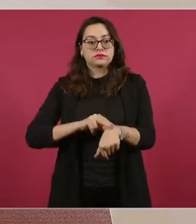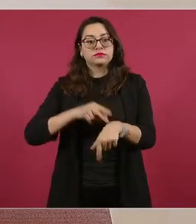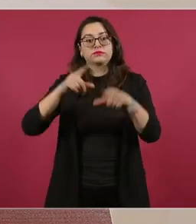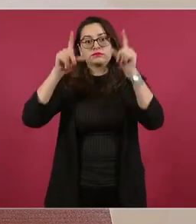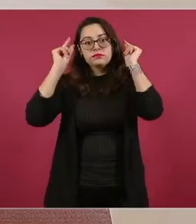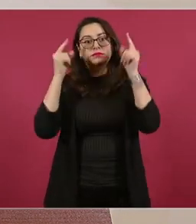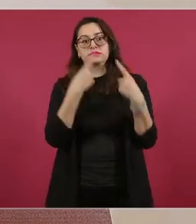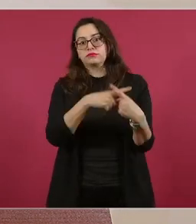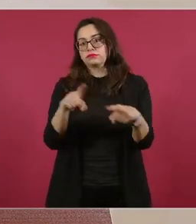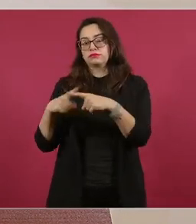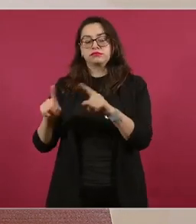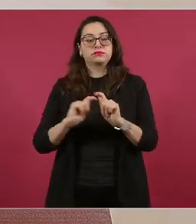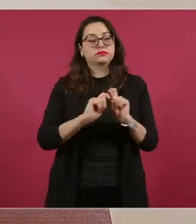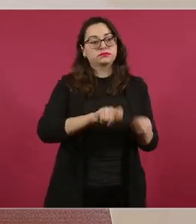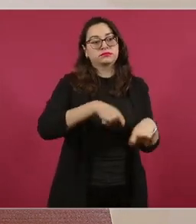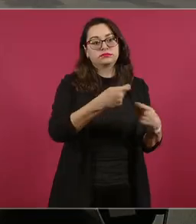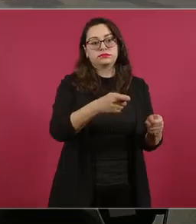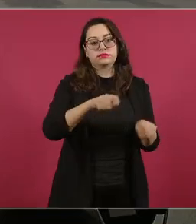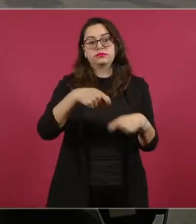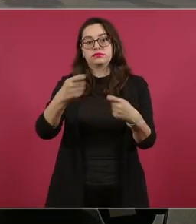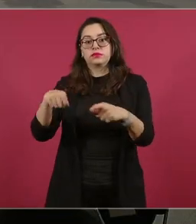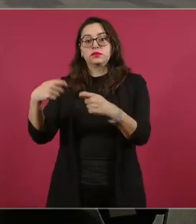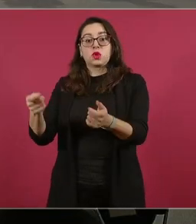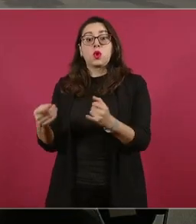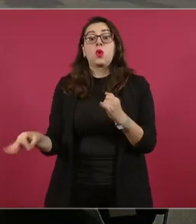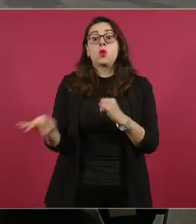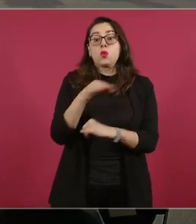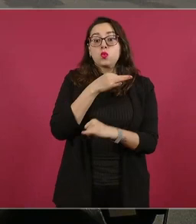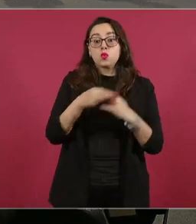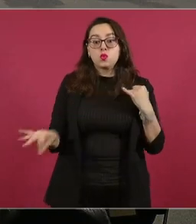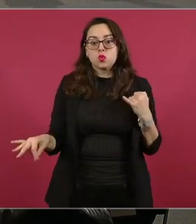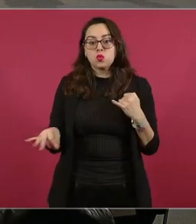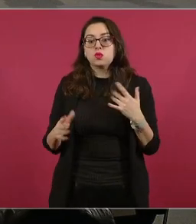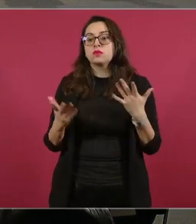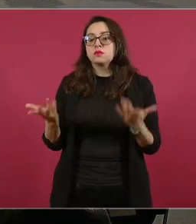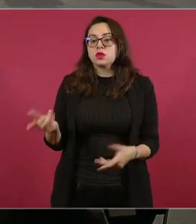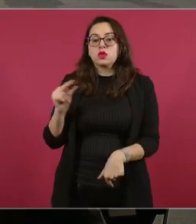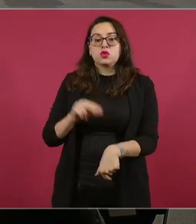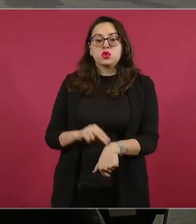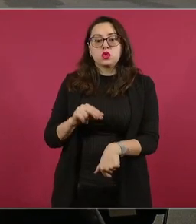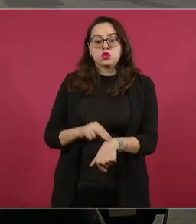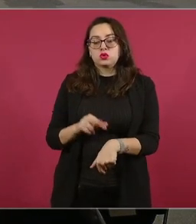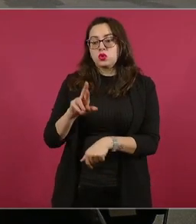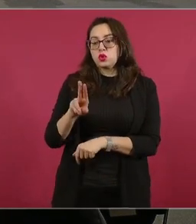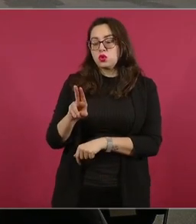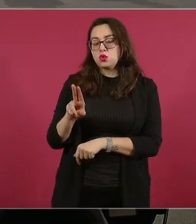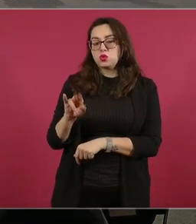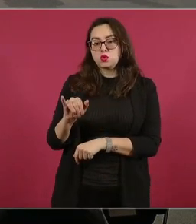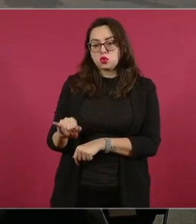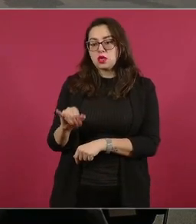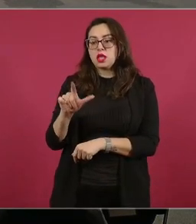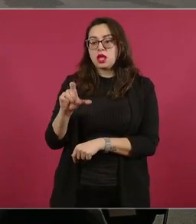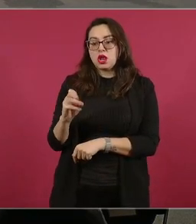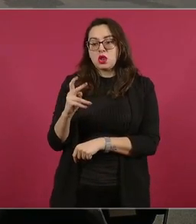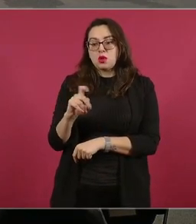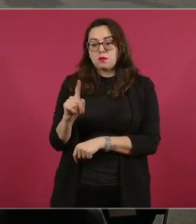Finalmente, el doctor Ruy López les informará cuál es el panorama de la COVID-19. Es